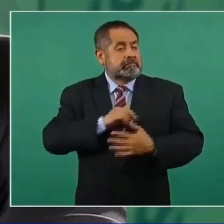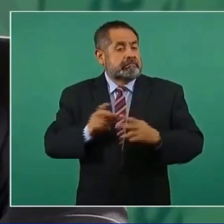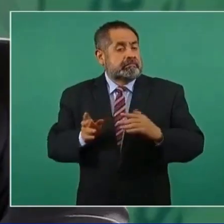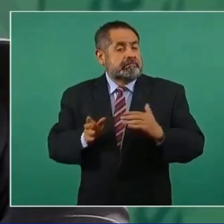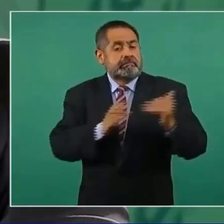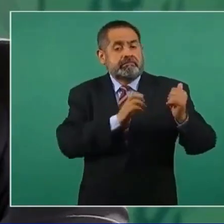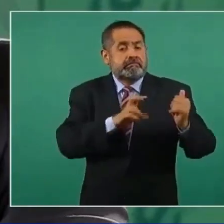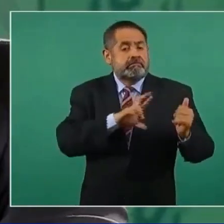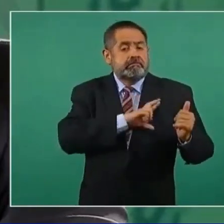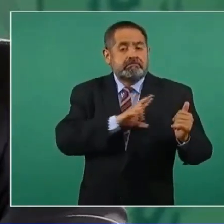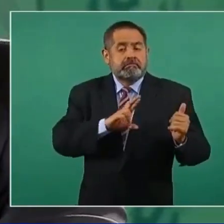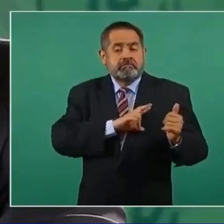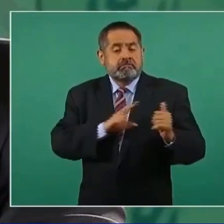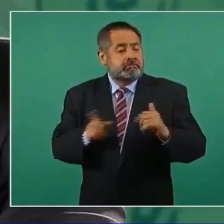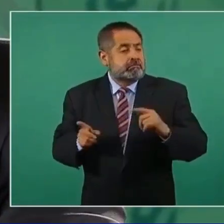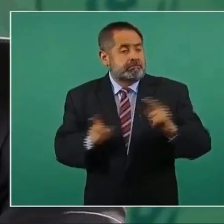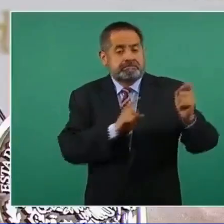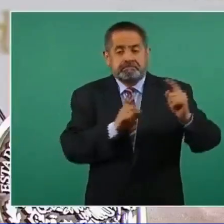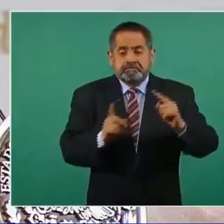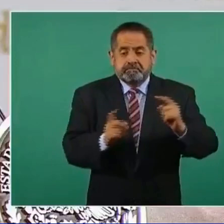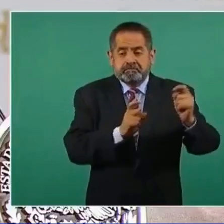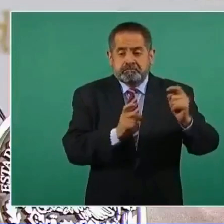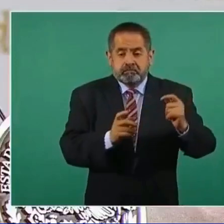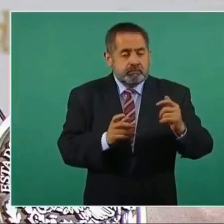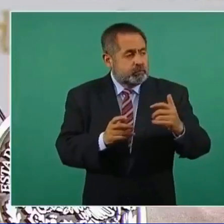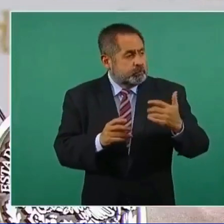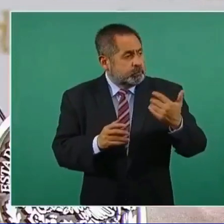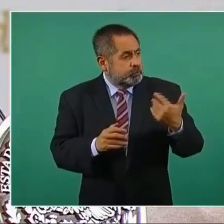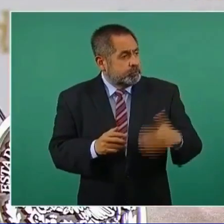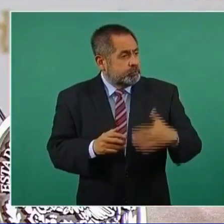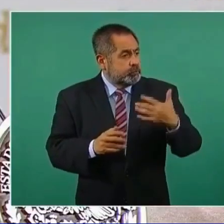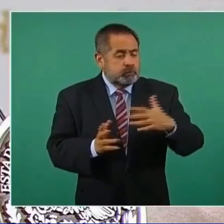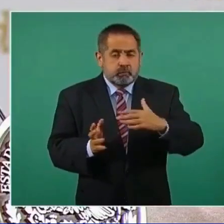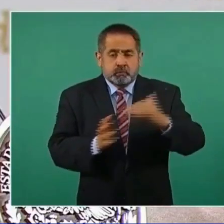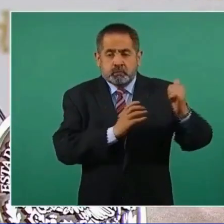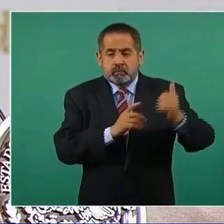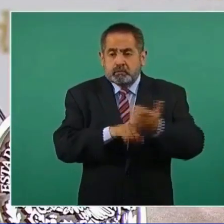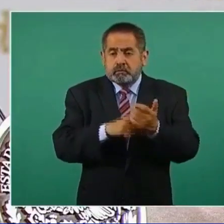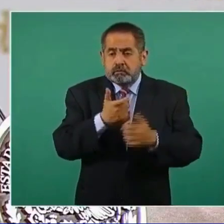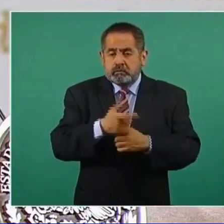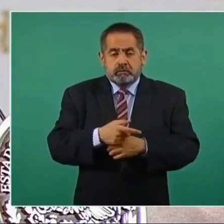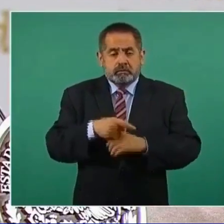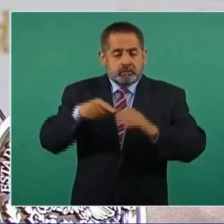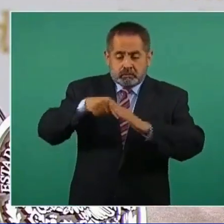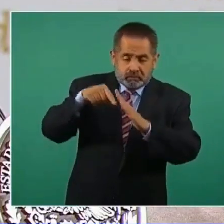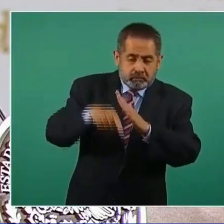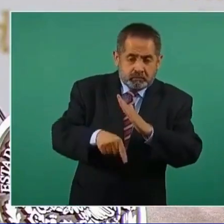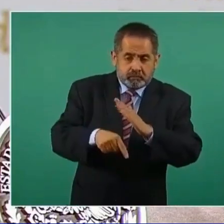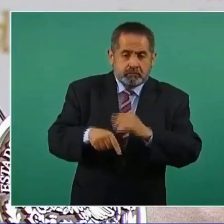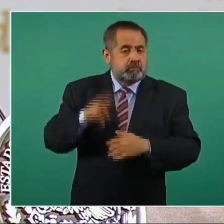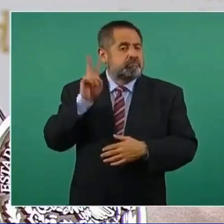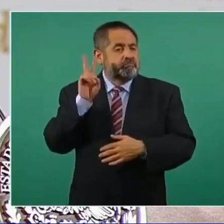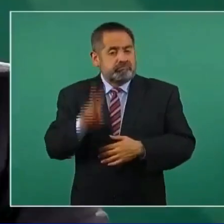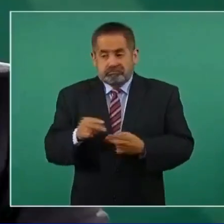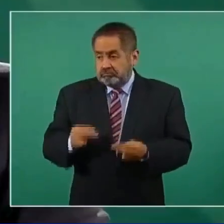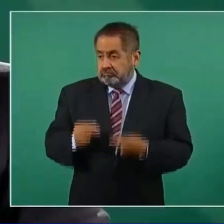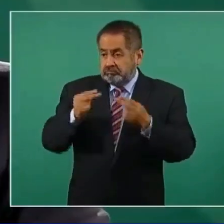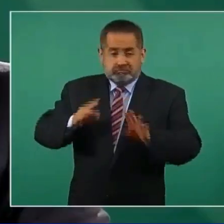particulares dedicadas a la exploración y a la perforación, pero muy mal